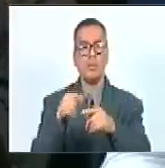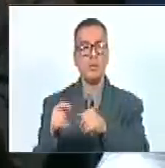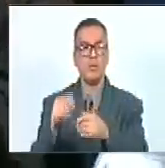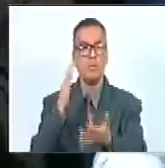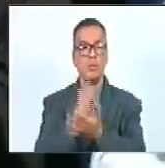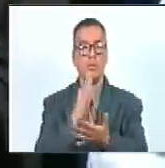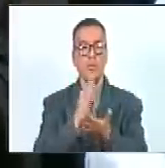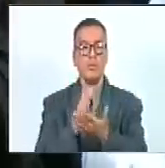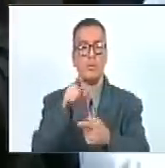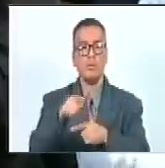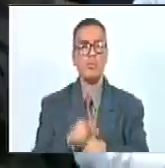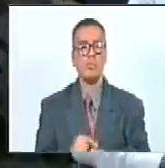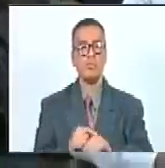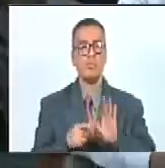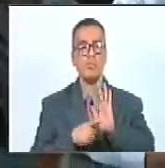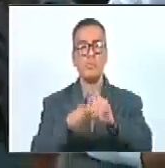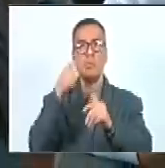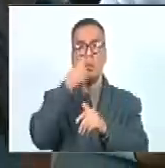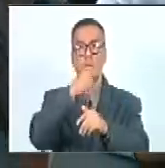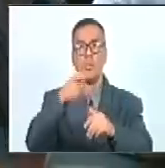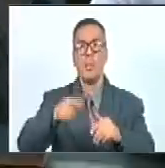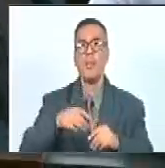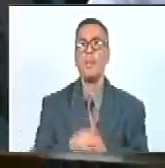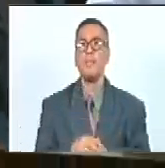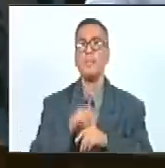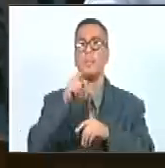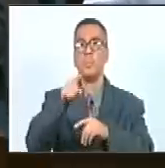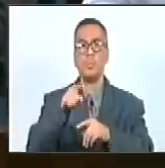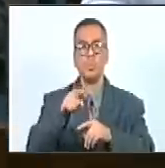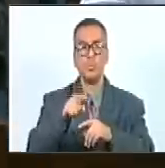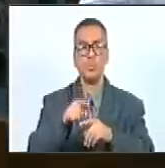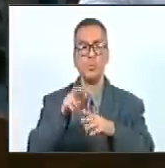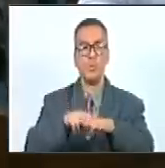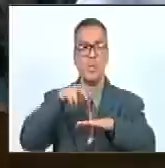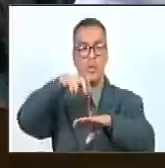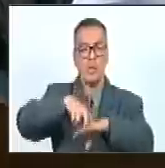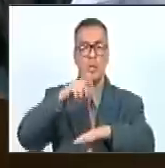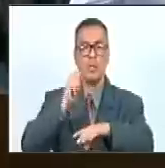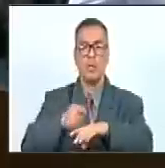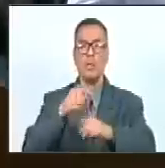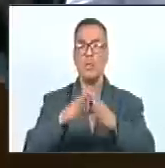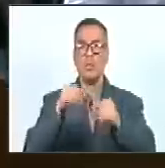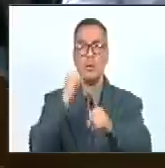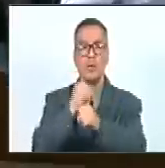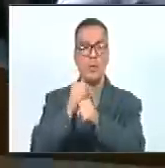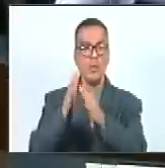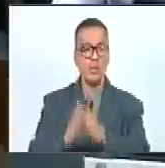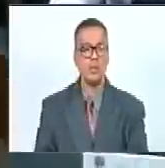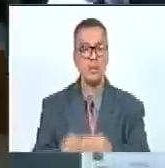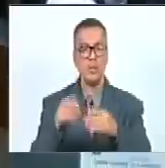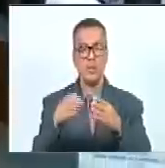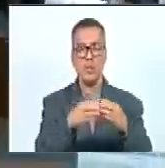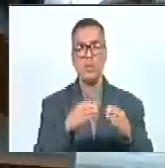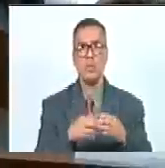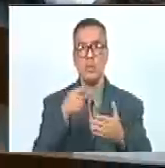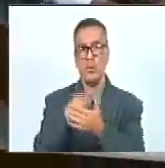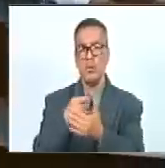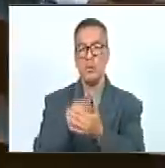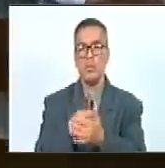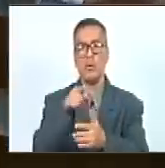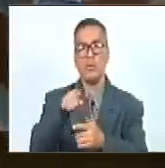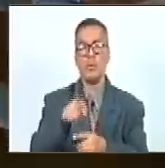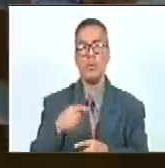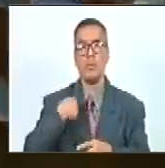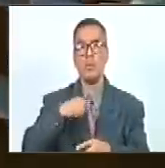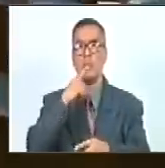siempre a la opresión del pueblo y a la esclavización de los trabajadores a través del salario, y que